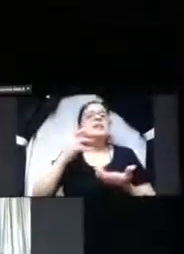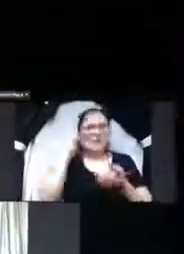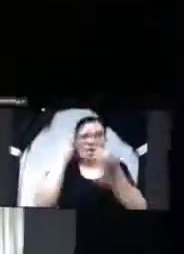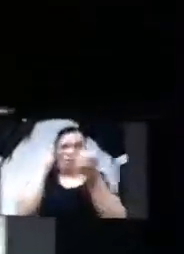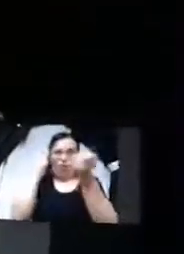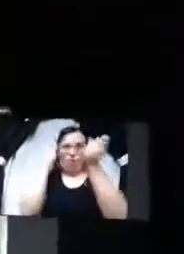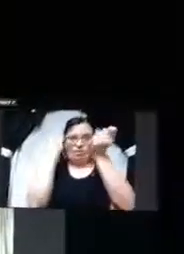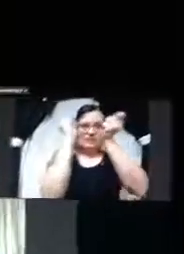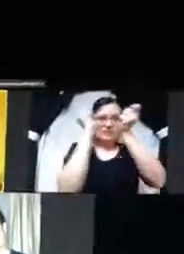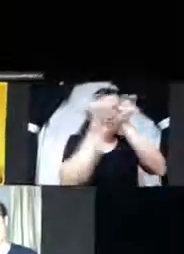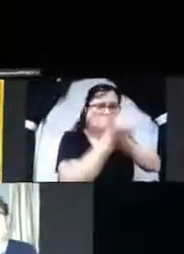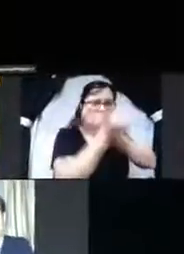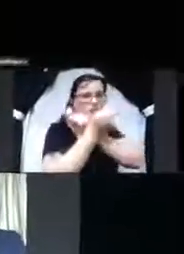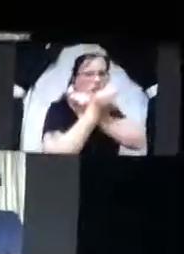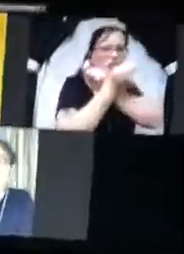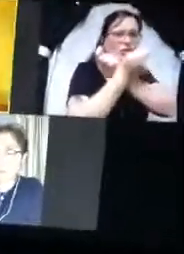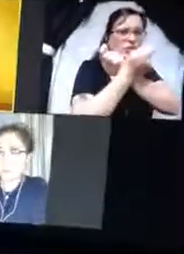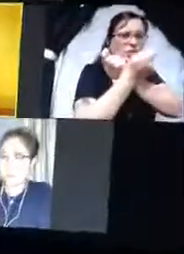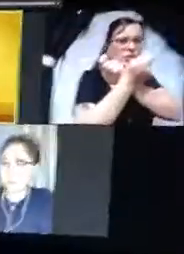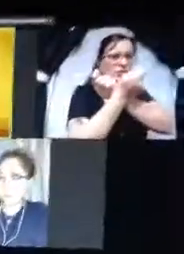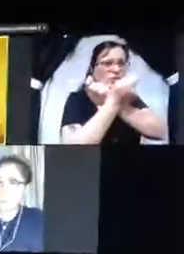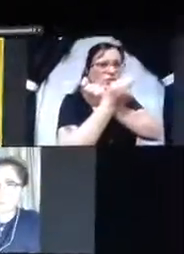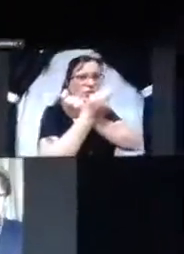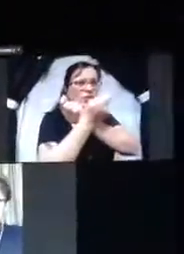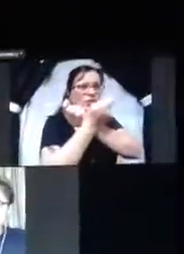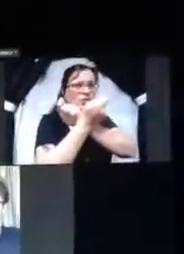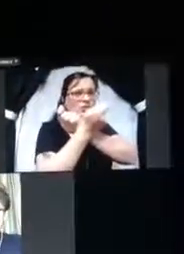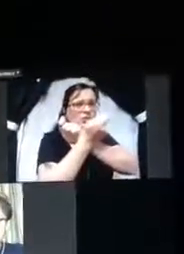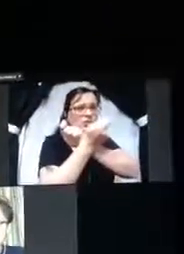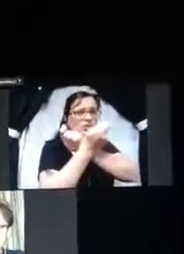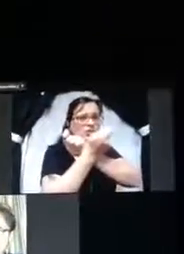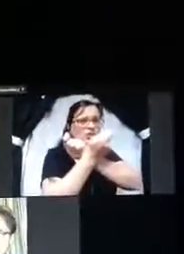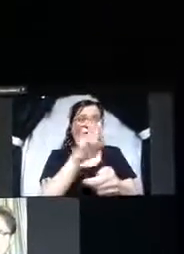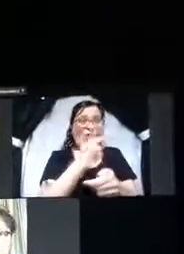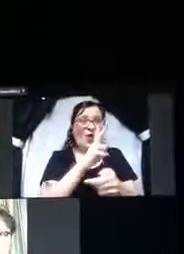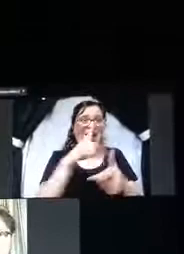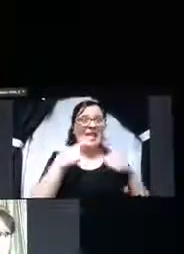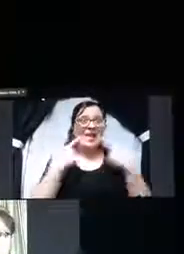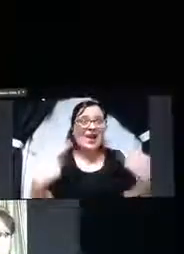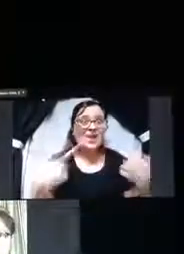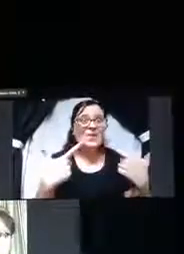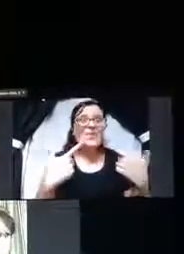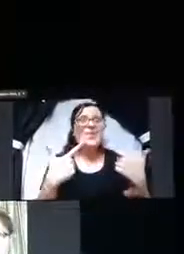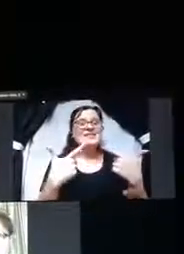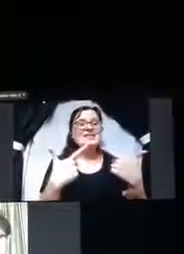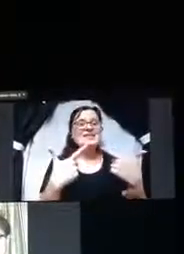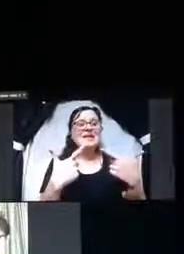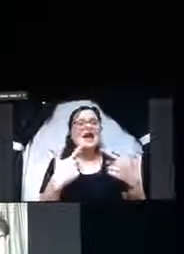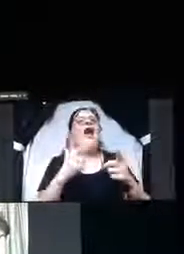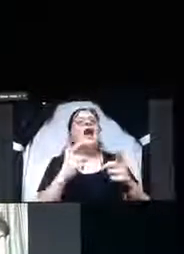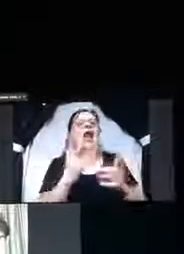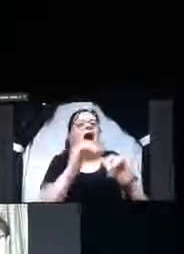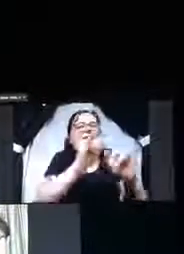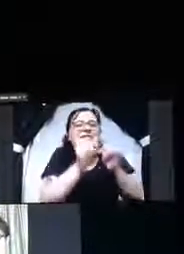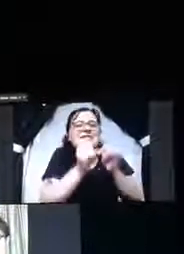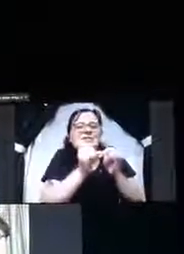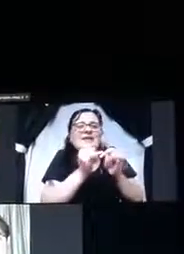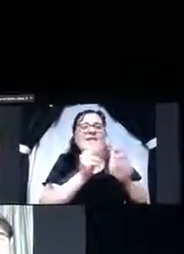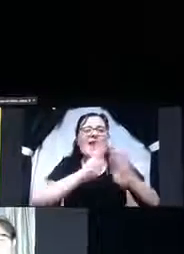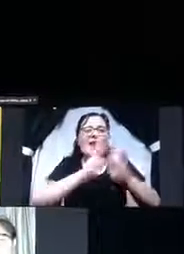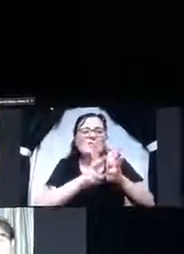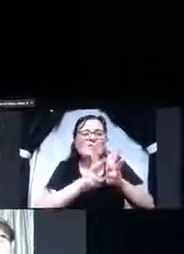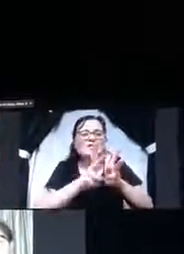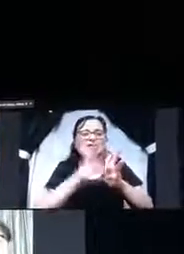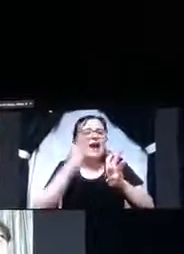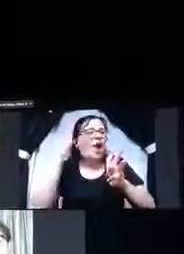un paradigma bilingüe donde se reconocía la lengua de señas como la lengua cultural de la comunidad,